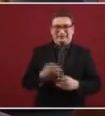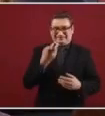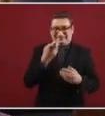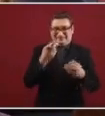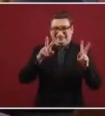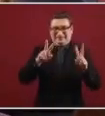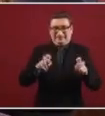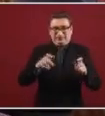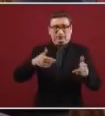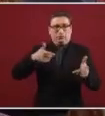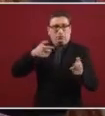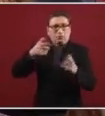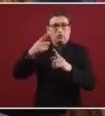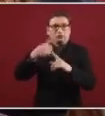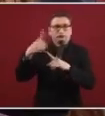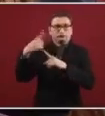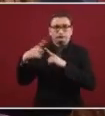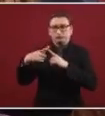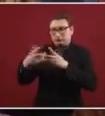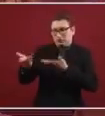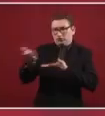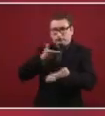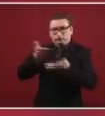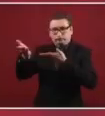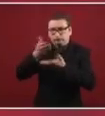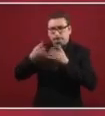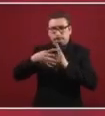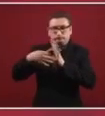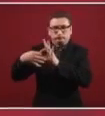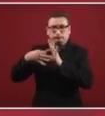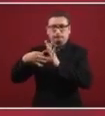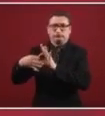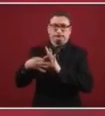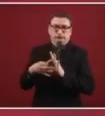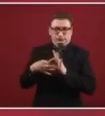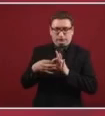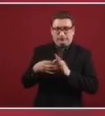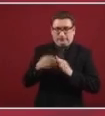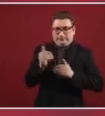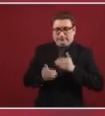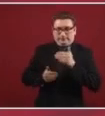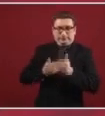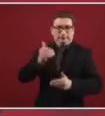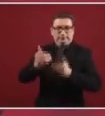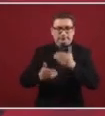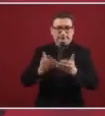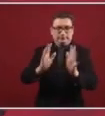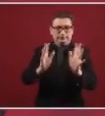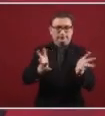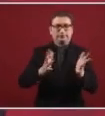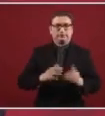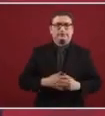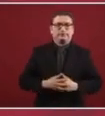terreno se dé la cooperación, se está avanzando,